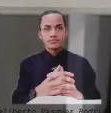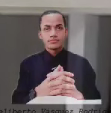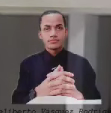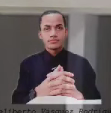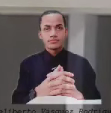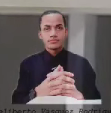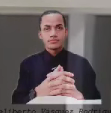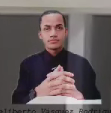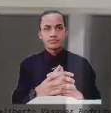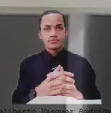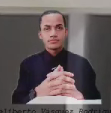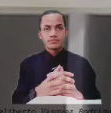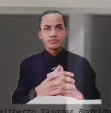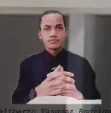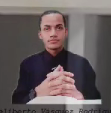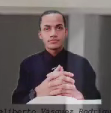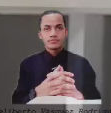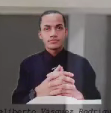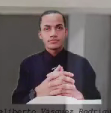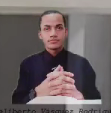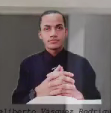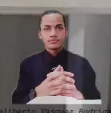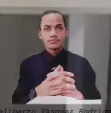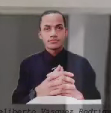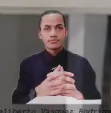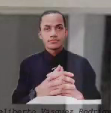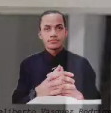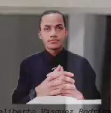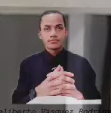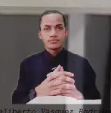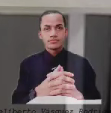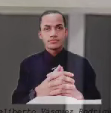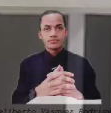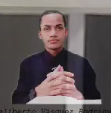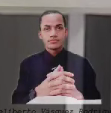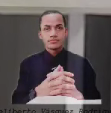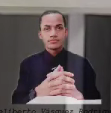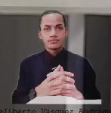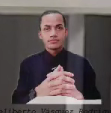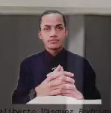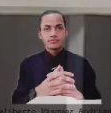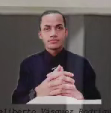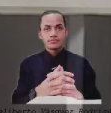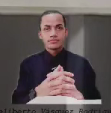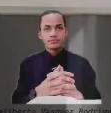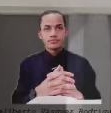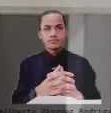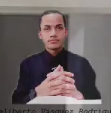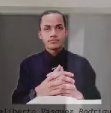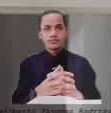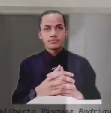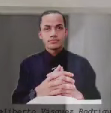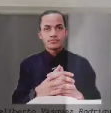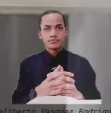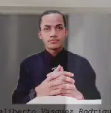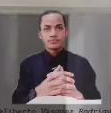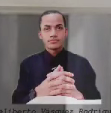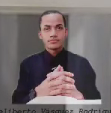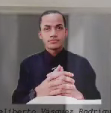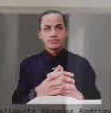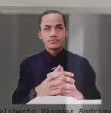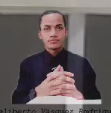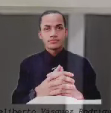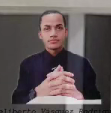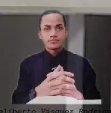a los estudiosos de los fósiles desde los días de Darwin. Se han encontrado cientos de animales y vegetales fosilizados, pero casi